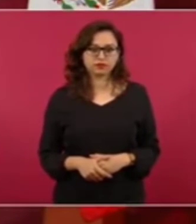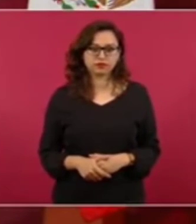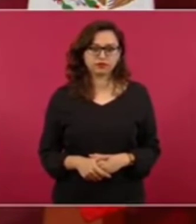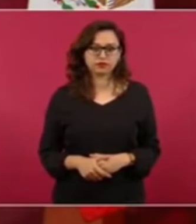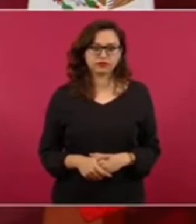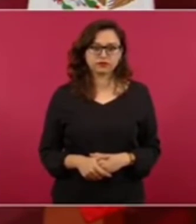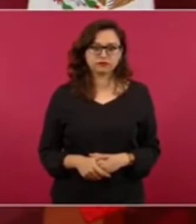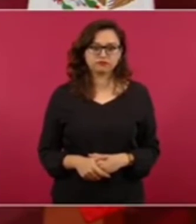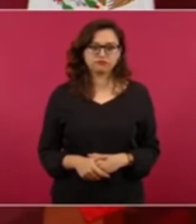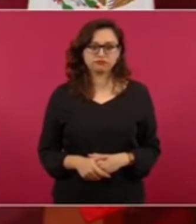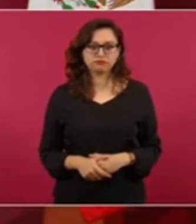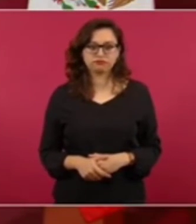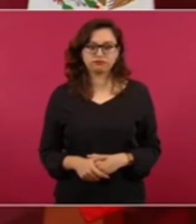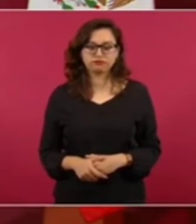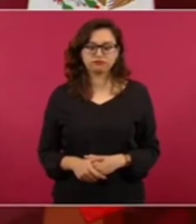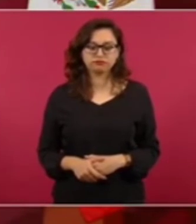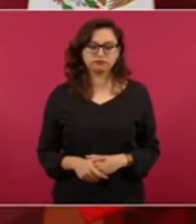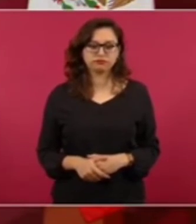Sí.